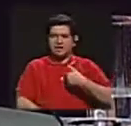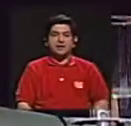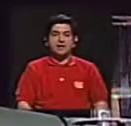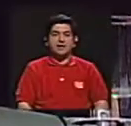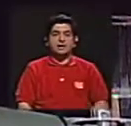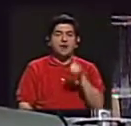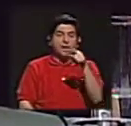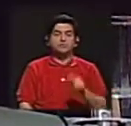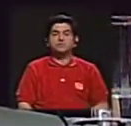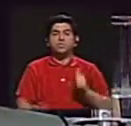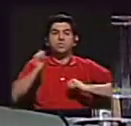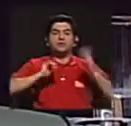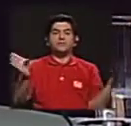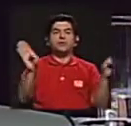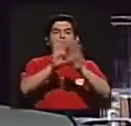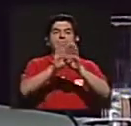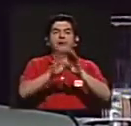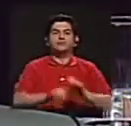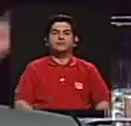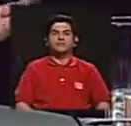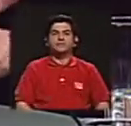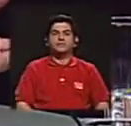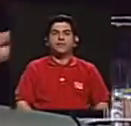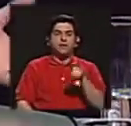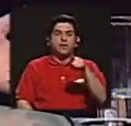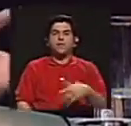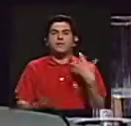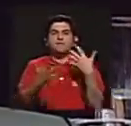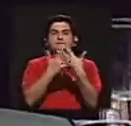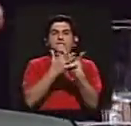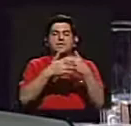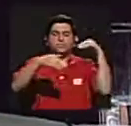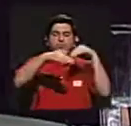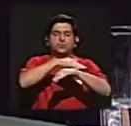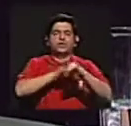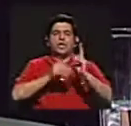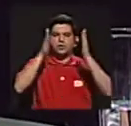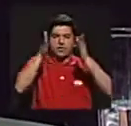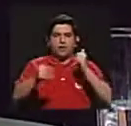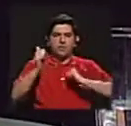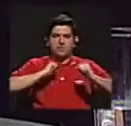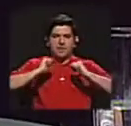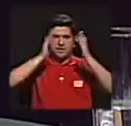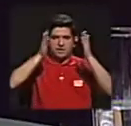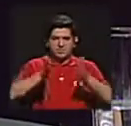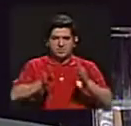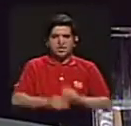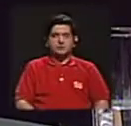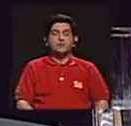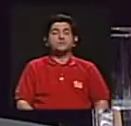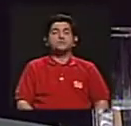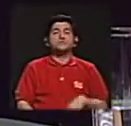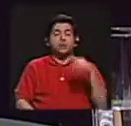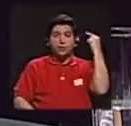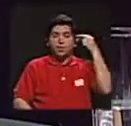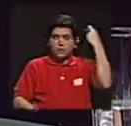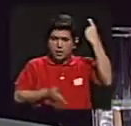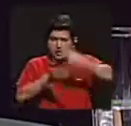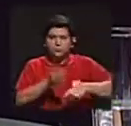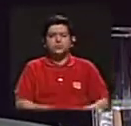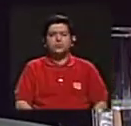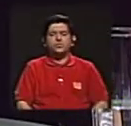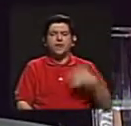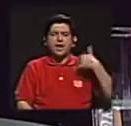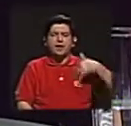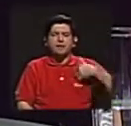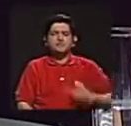llegan y te cierran un teatro, o llegan y ponen presos a compañeros de teatro, como ha ocurrido en las dictaduras en Argentina, en Uruguay, en